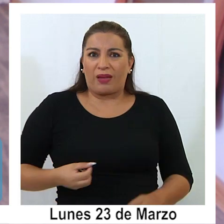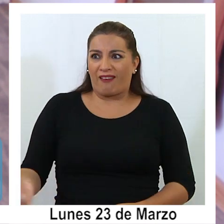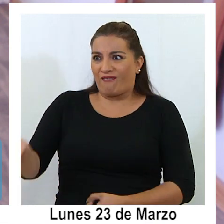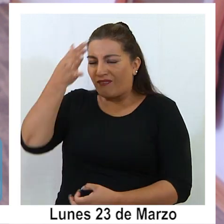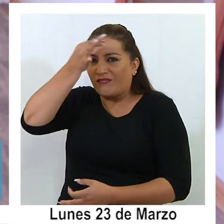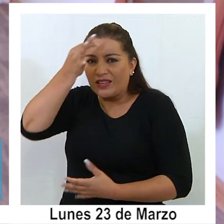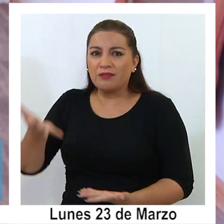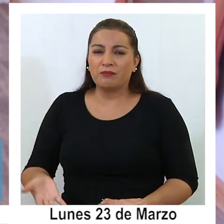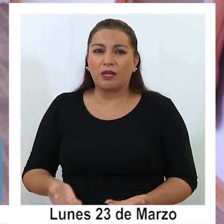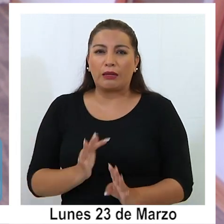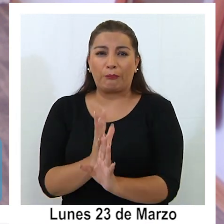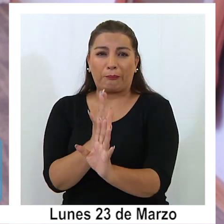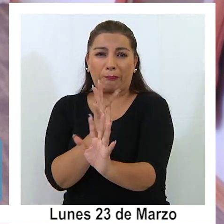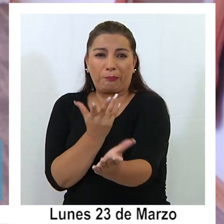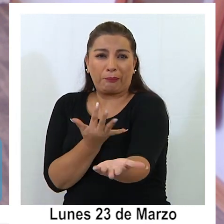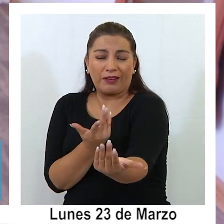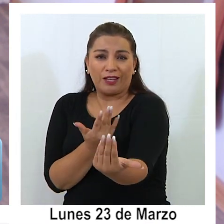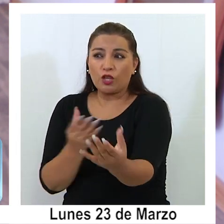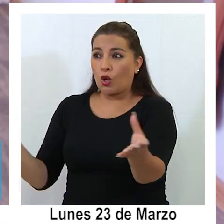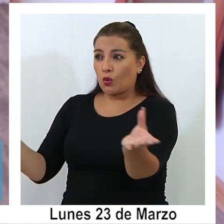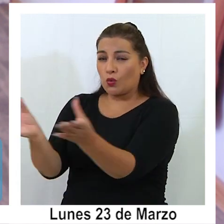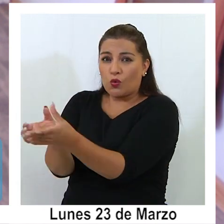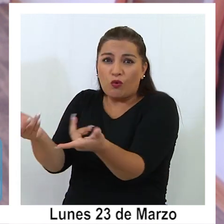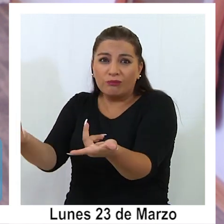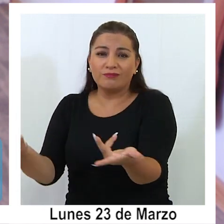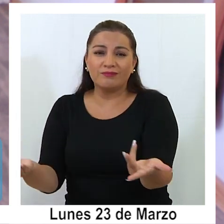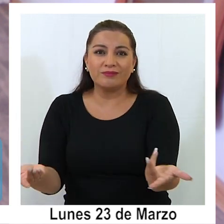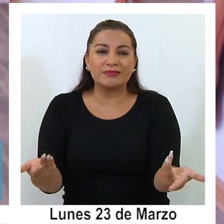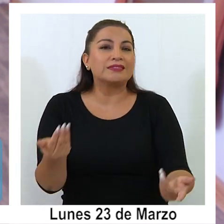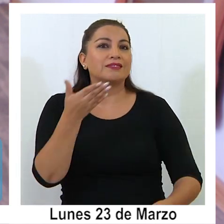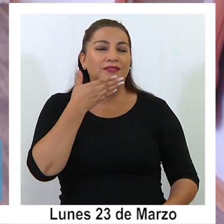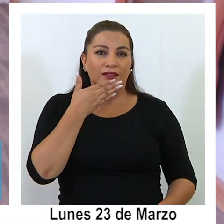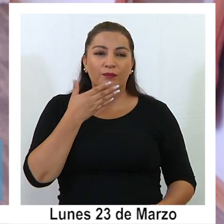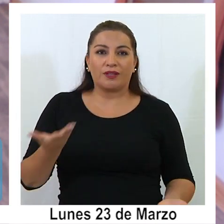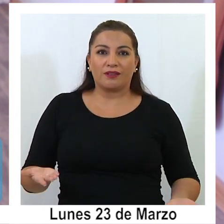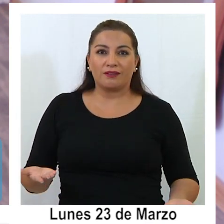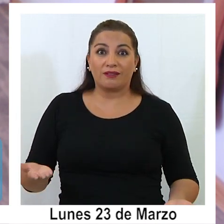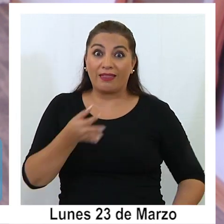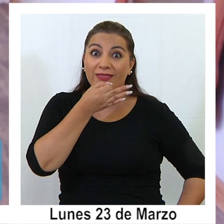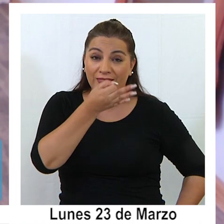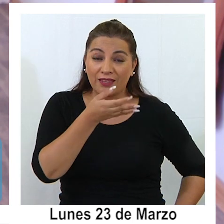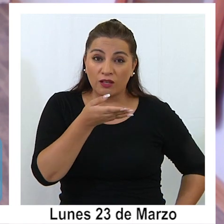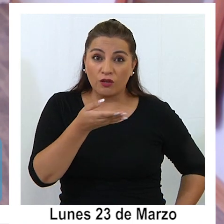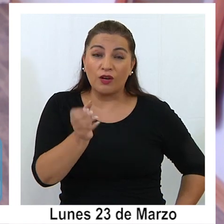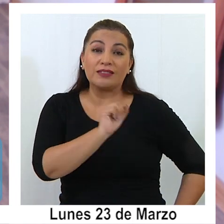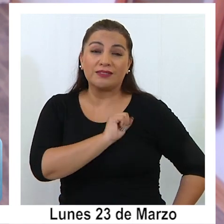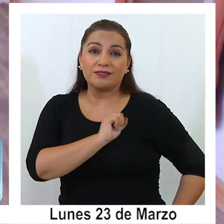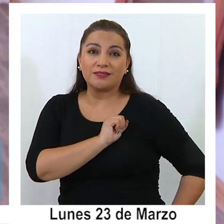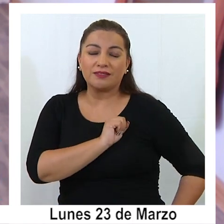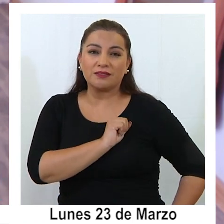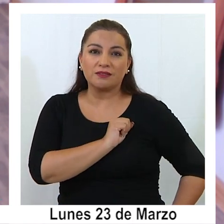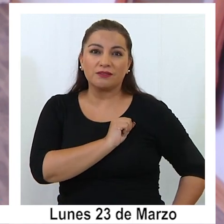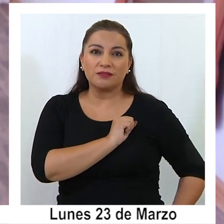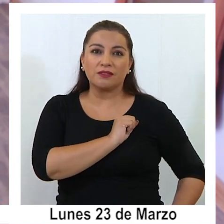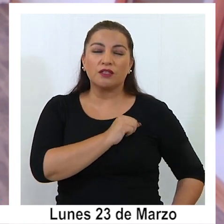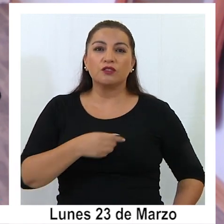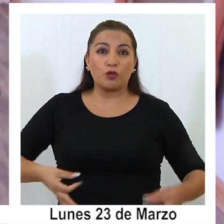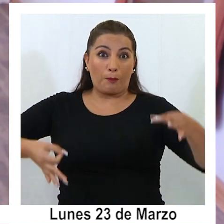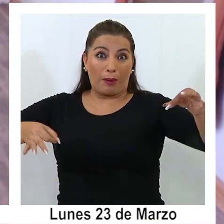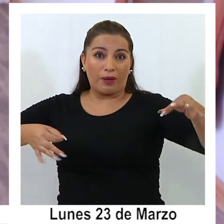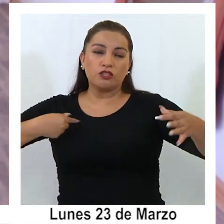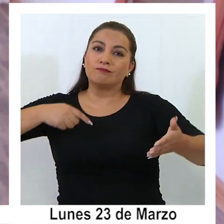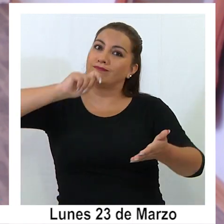porque esperando en fila, esperando en grupos grandes. Y también debo hacer notar que llegando a Santiago se me hizo firmar